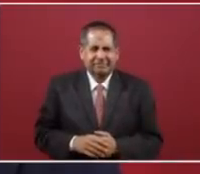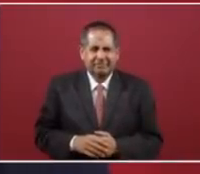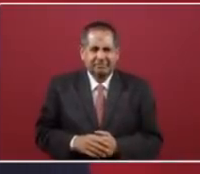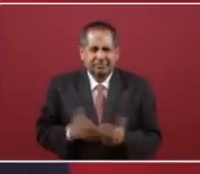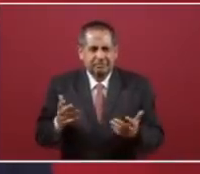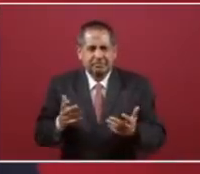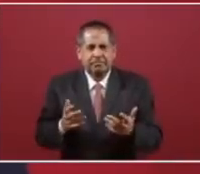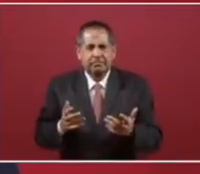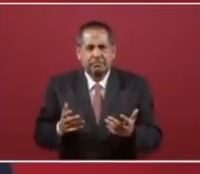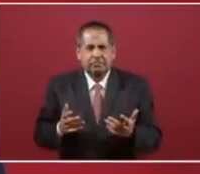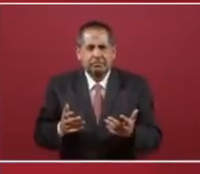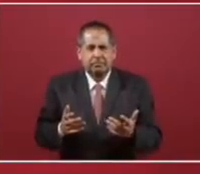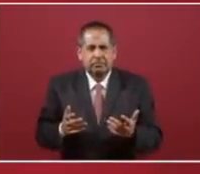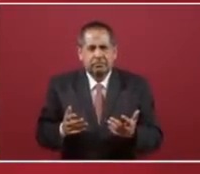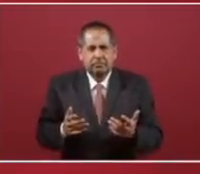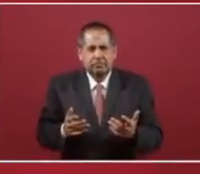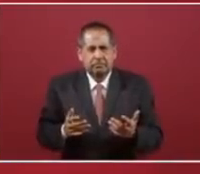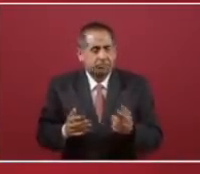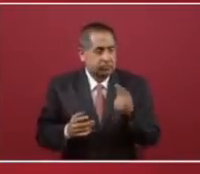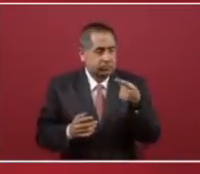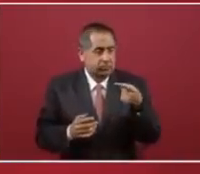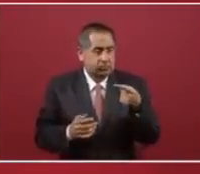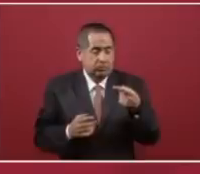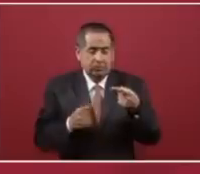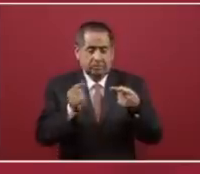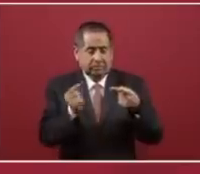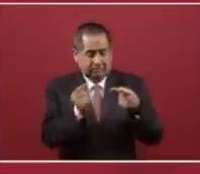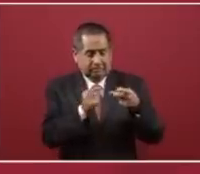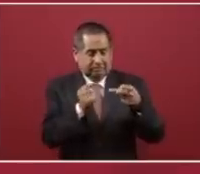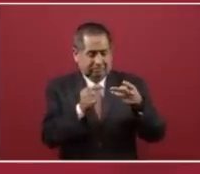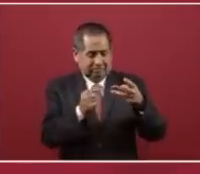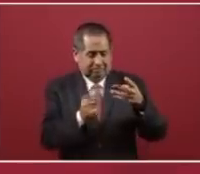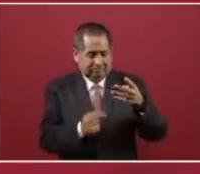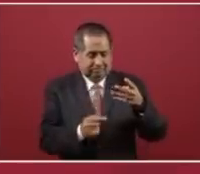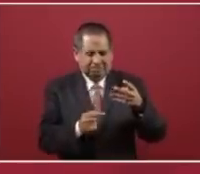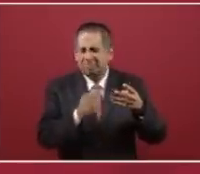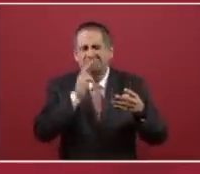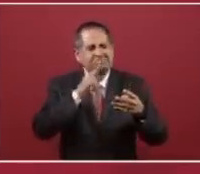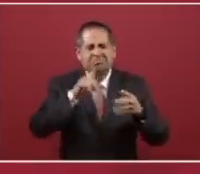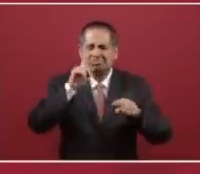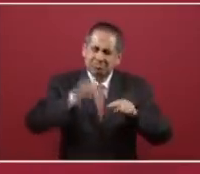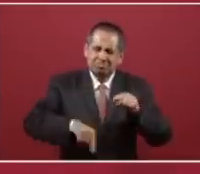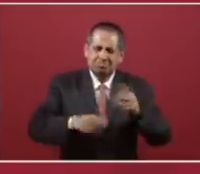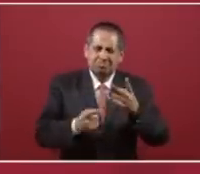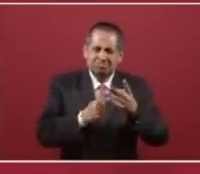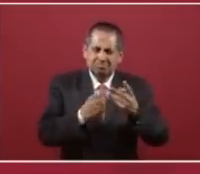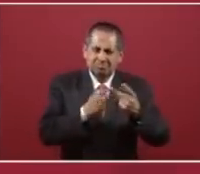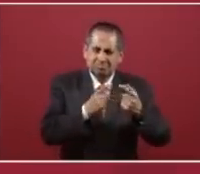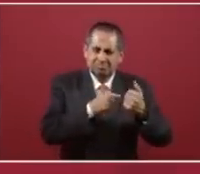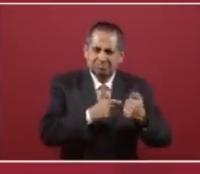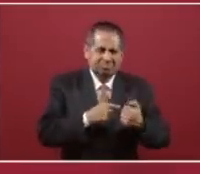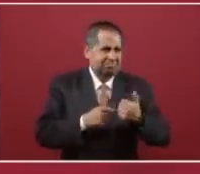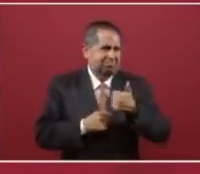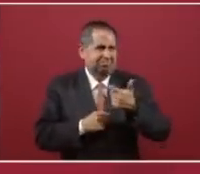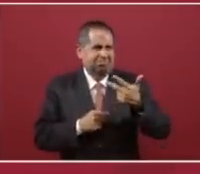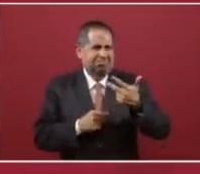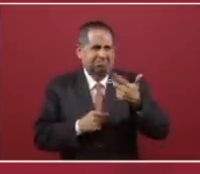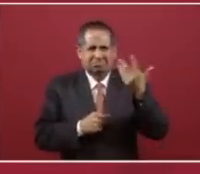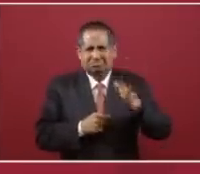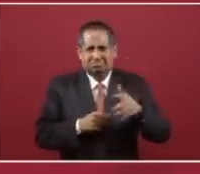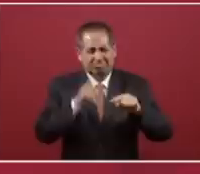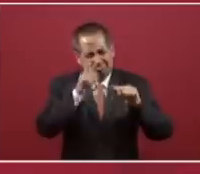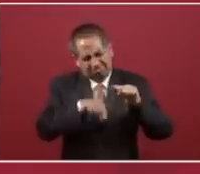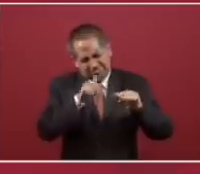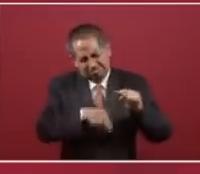porque no es 1 quitaron como 6 8 10